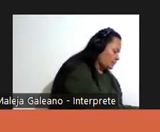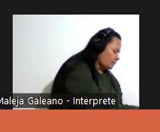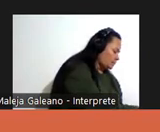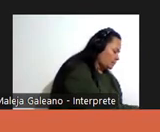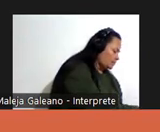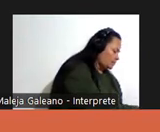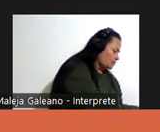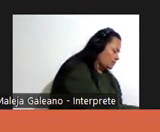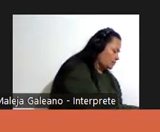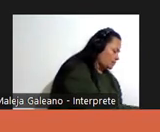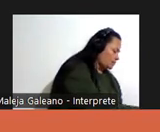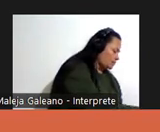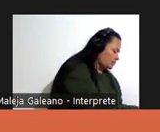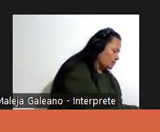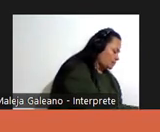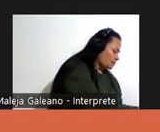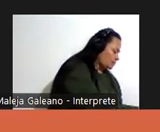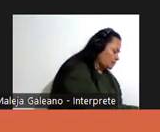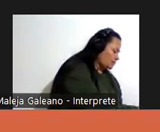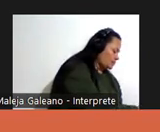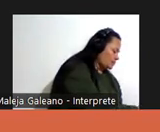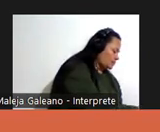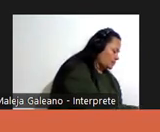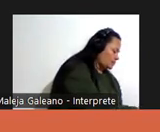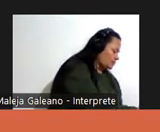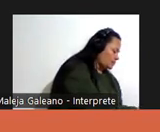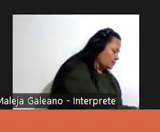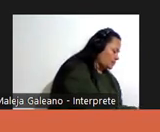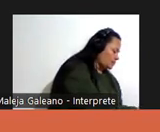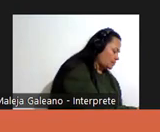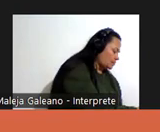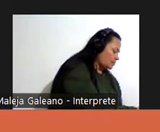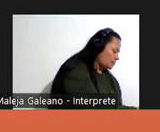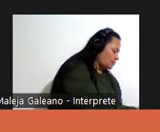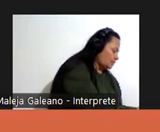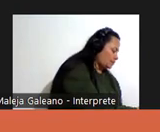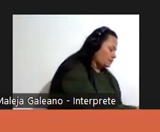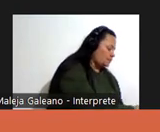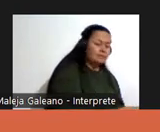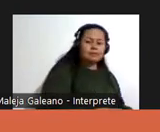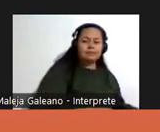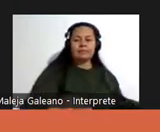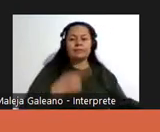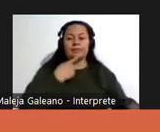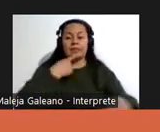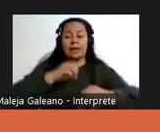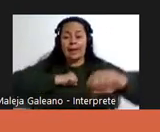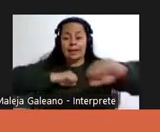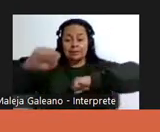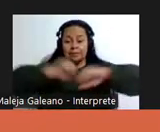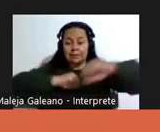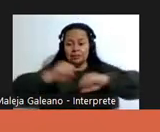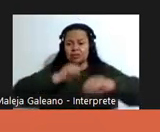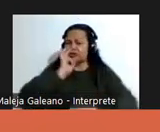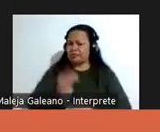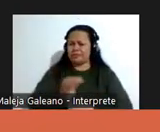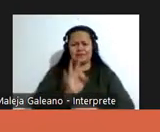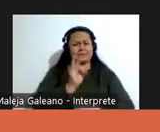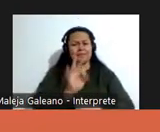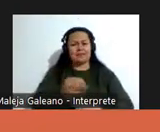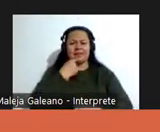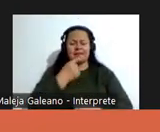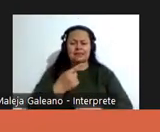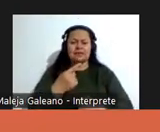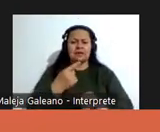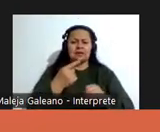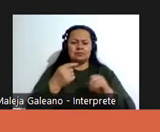lo sabes, lo sabes, ¿no? Y resulta que en este ejercicio ella siempre cuando amanecía,